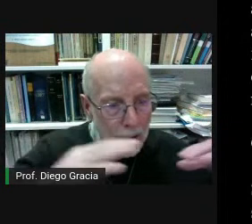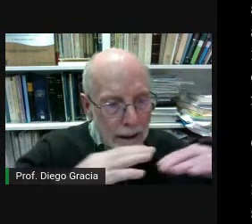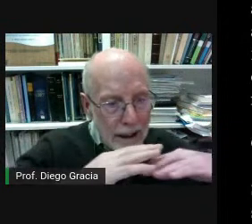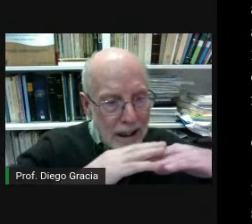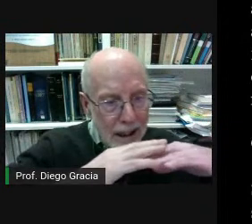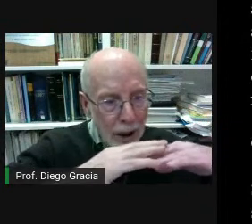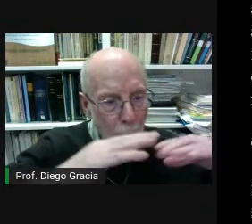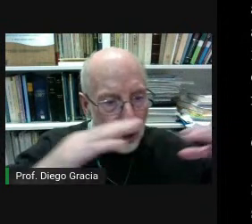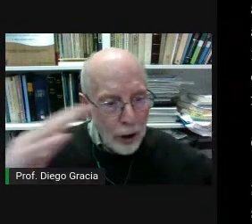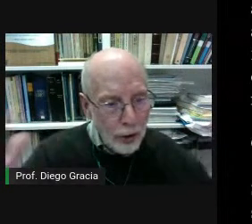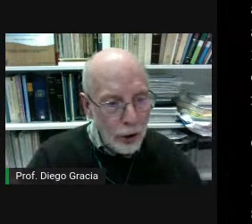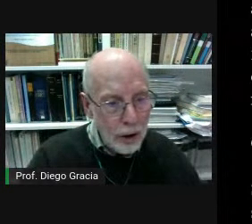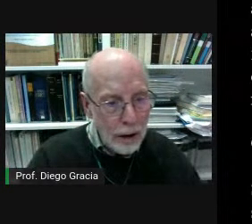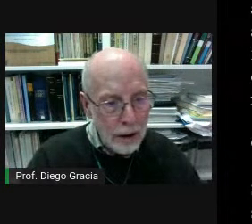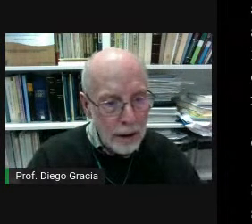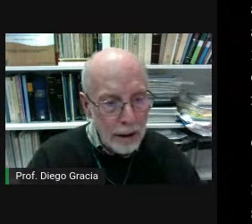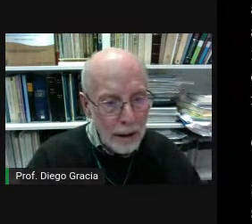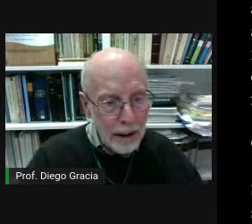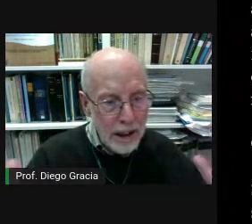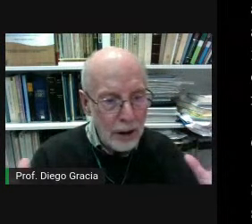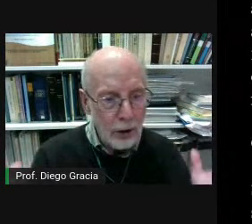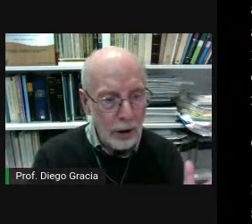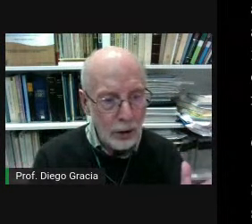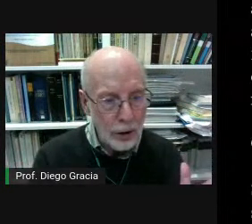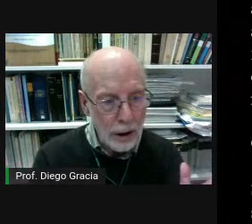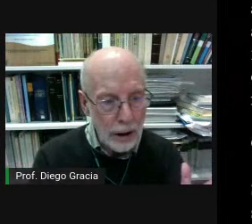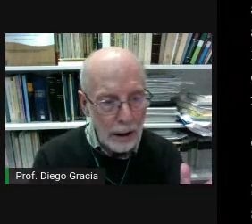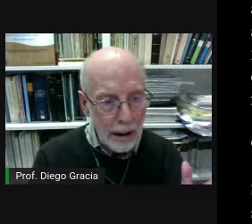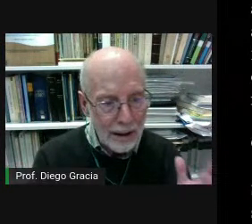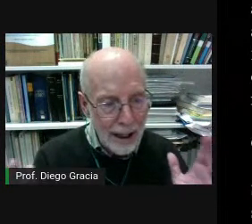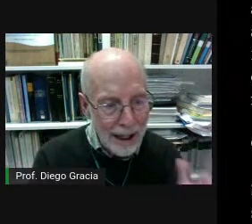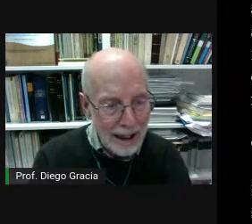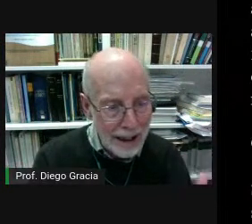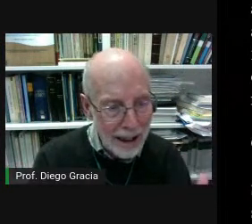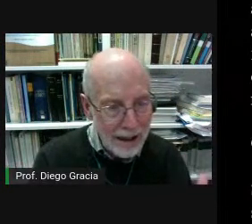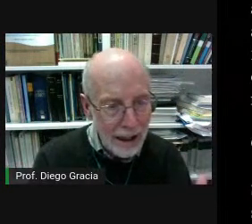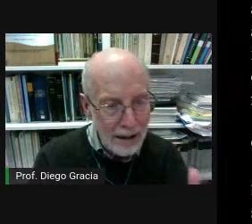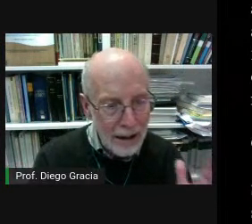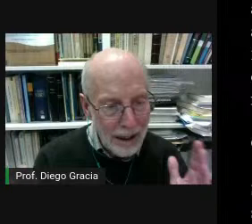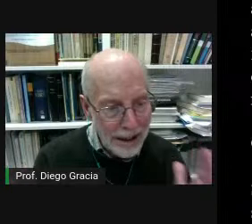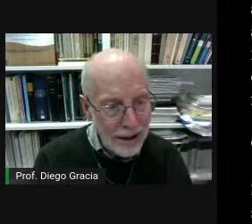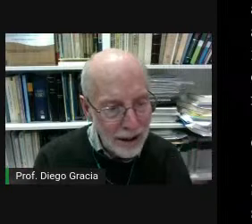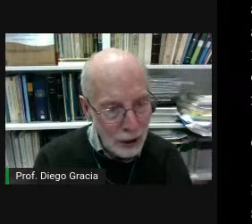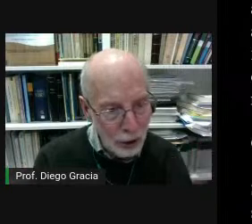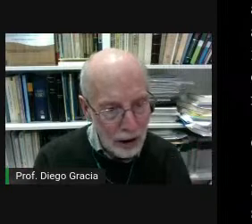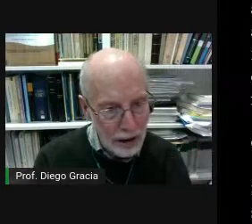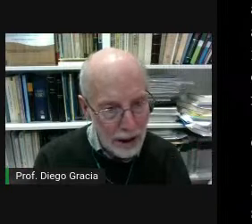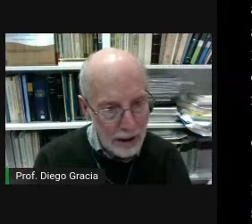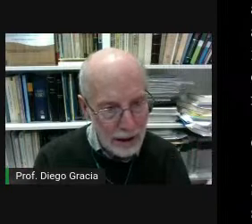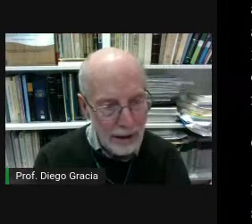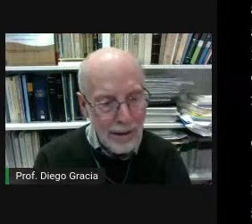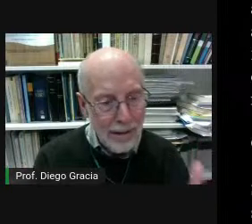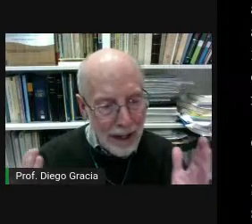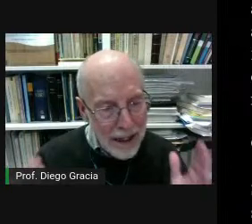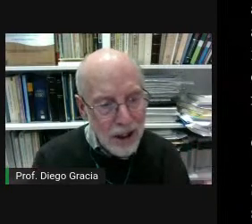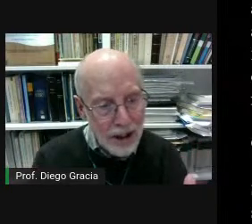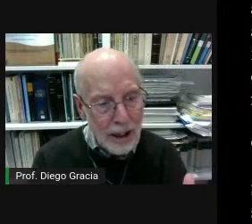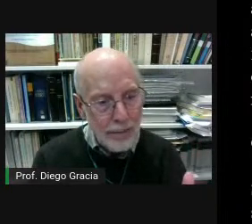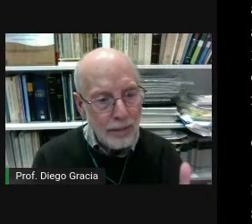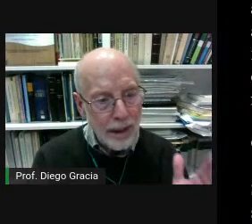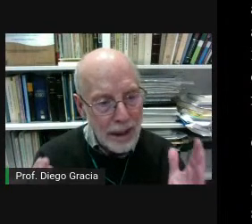en ese horizonte que es el horizonte de la realidad en tanto que en realidad